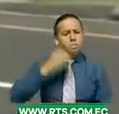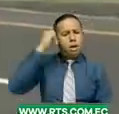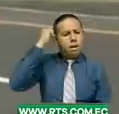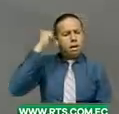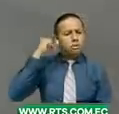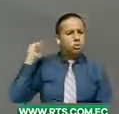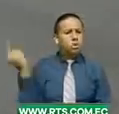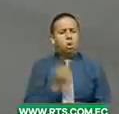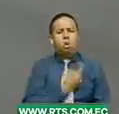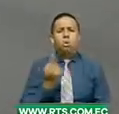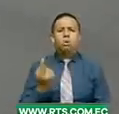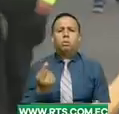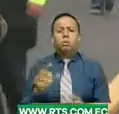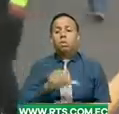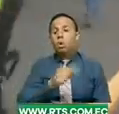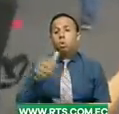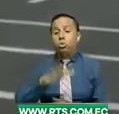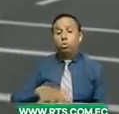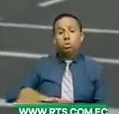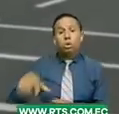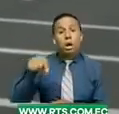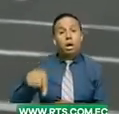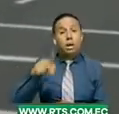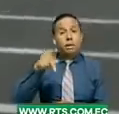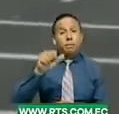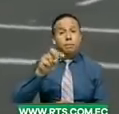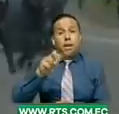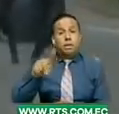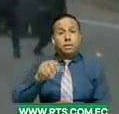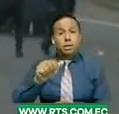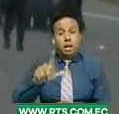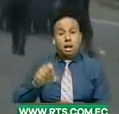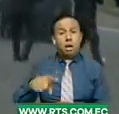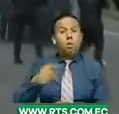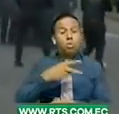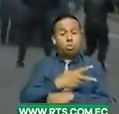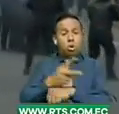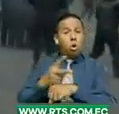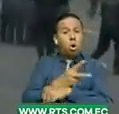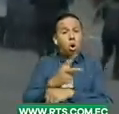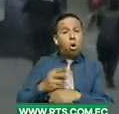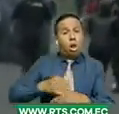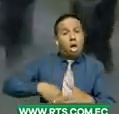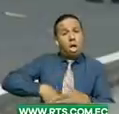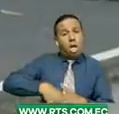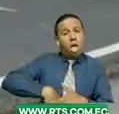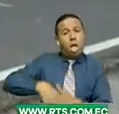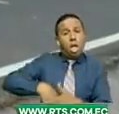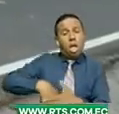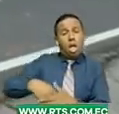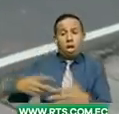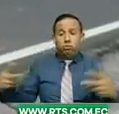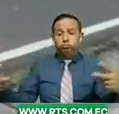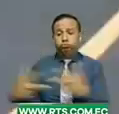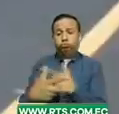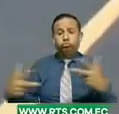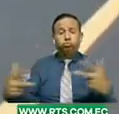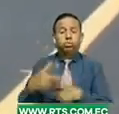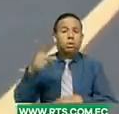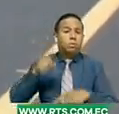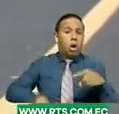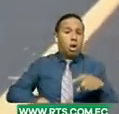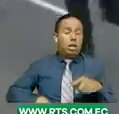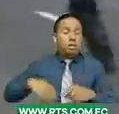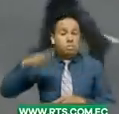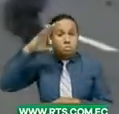Panzaleo, bloquearon la vía E35 por cerca de 2 horas. Grupos tácticos de la policía hicieron uso progresivo